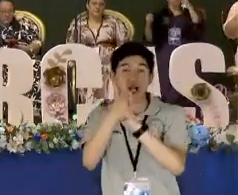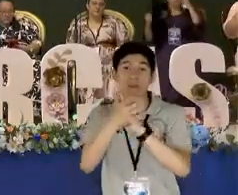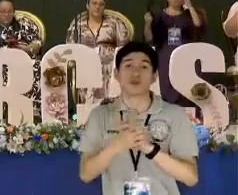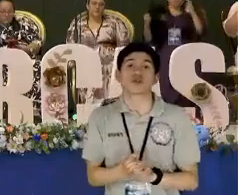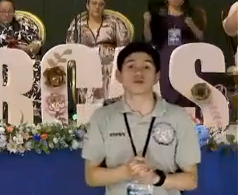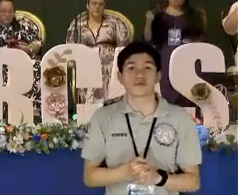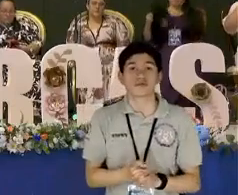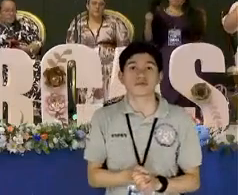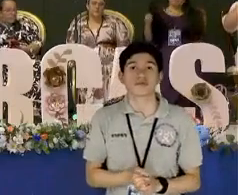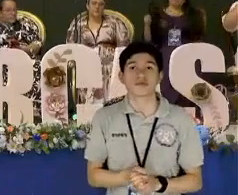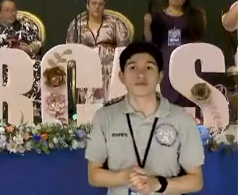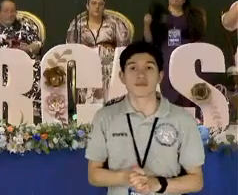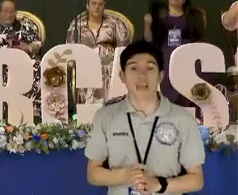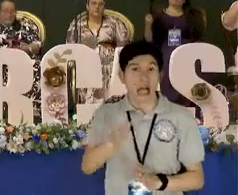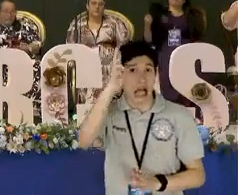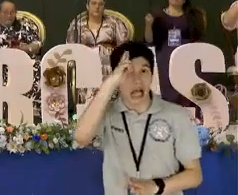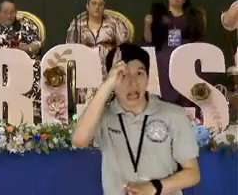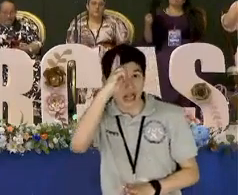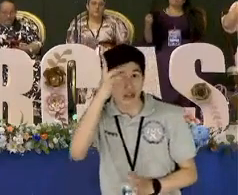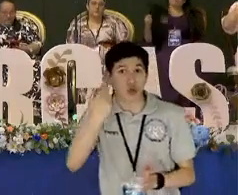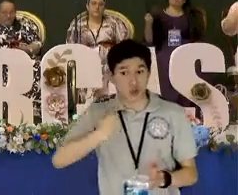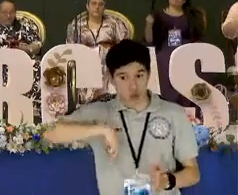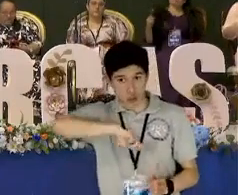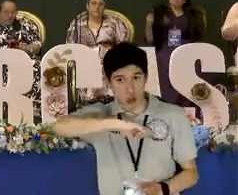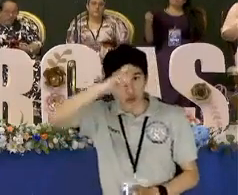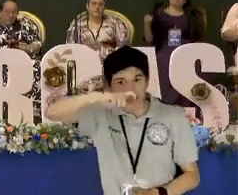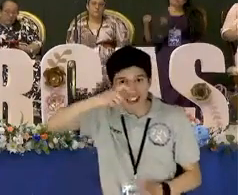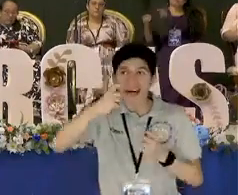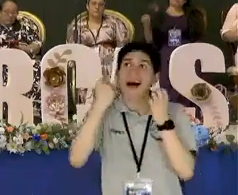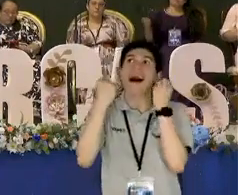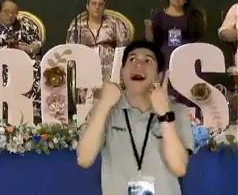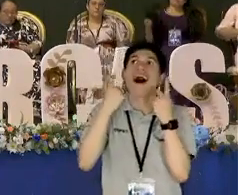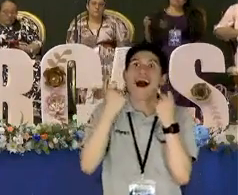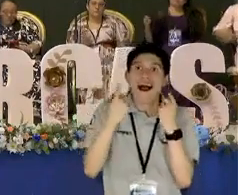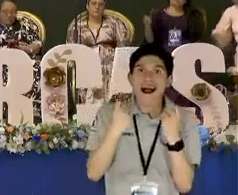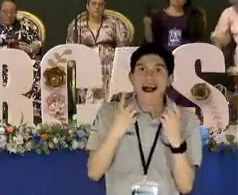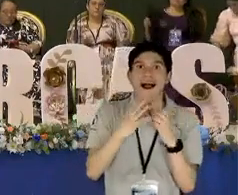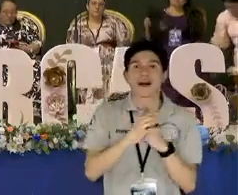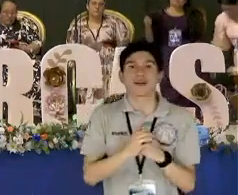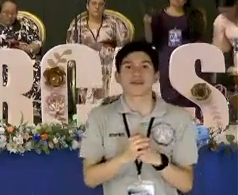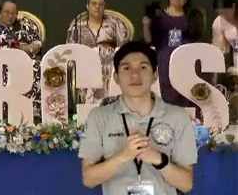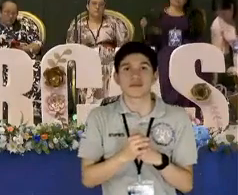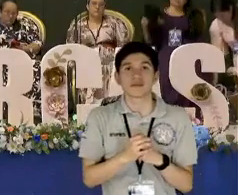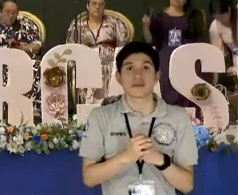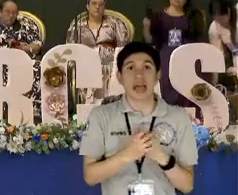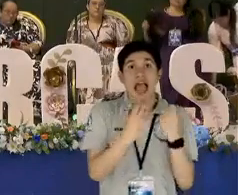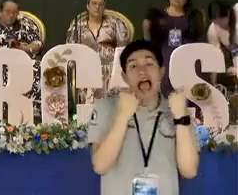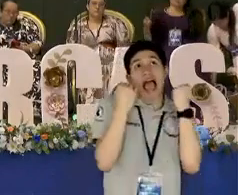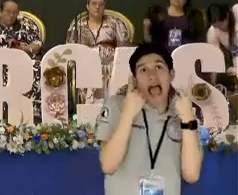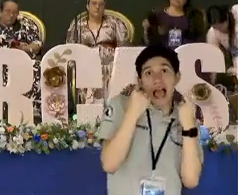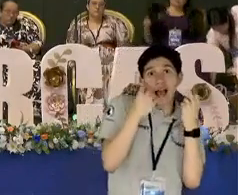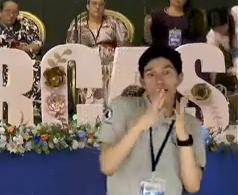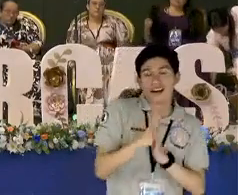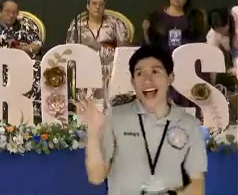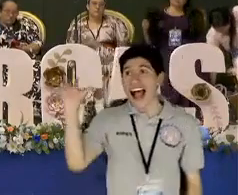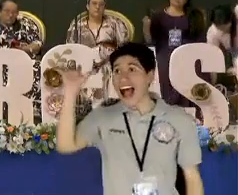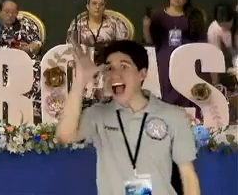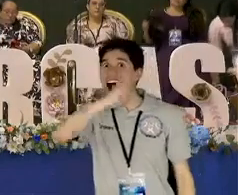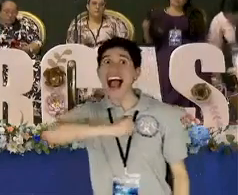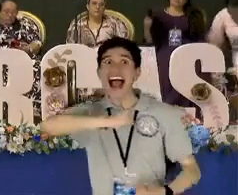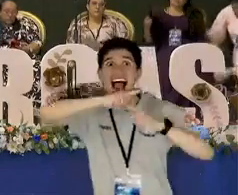racional, lo que nosotros debemos comprender. Una cosa es entender y otra cosa es comprender. Entender es cuando yo